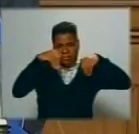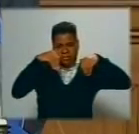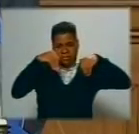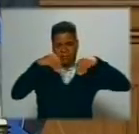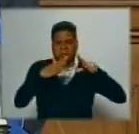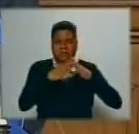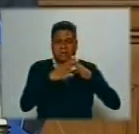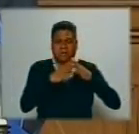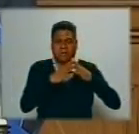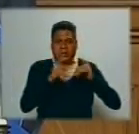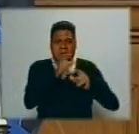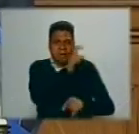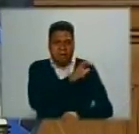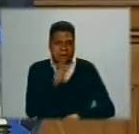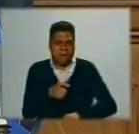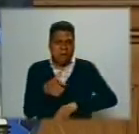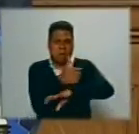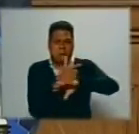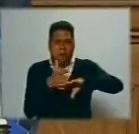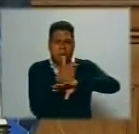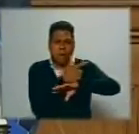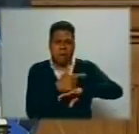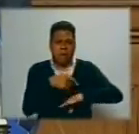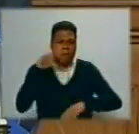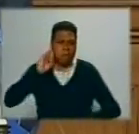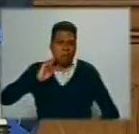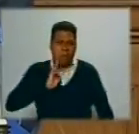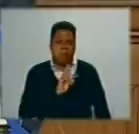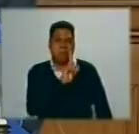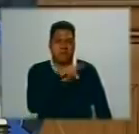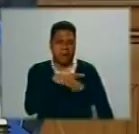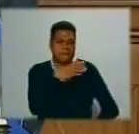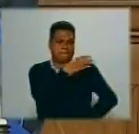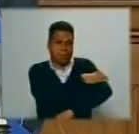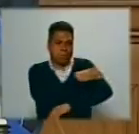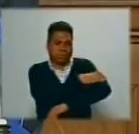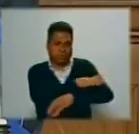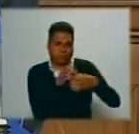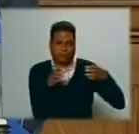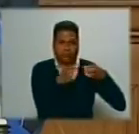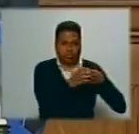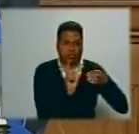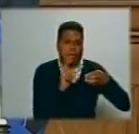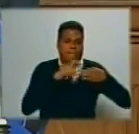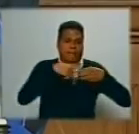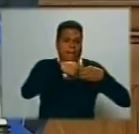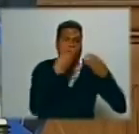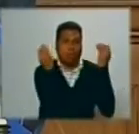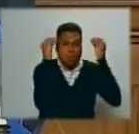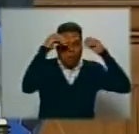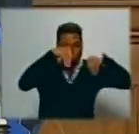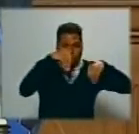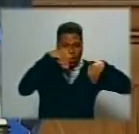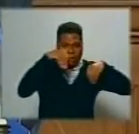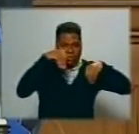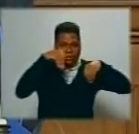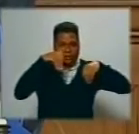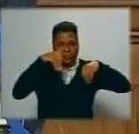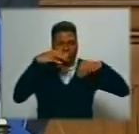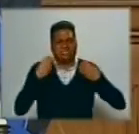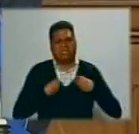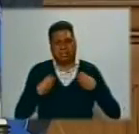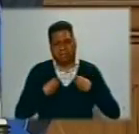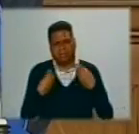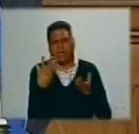del gobierno bolivariano y la representación de la oposición un acuerdo de convivencia democrática